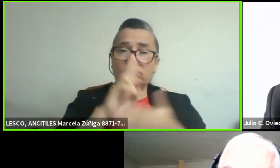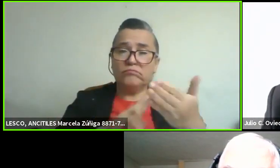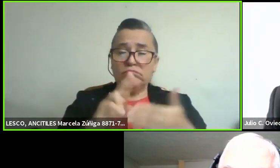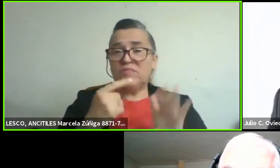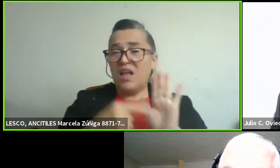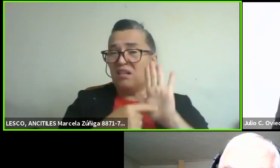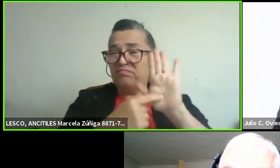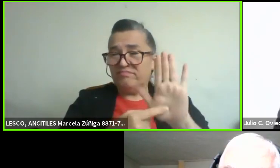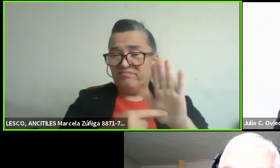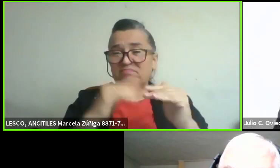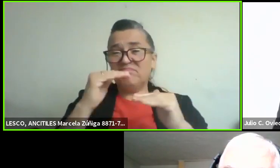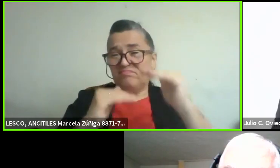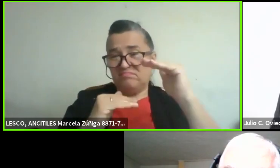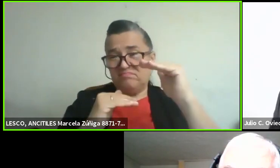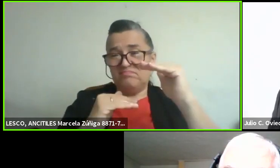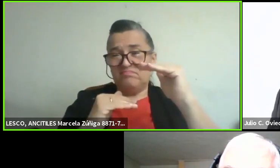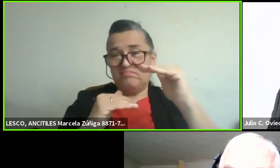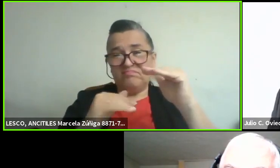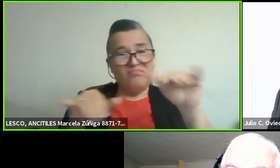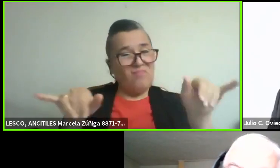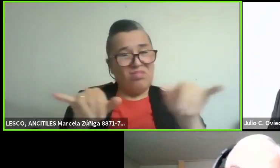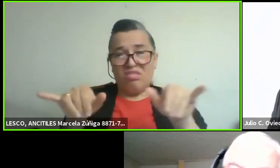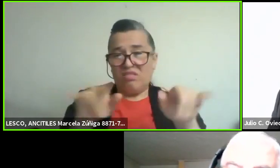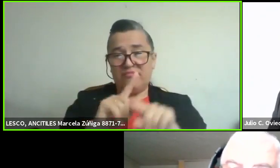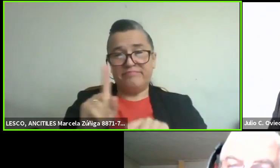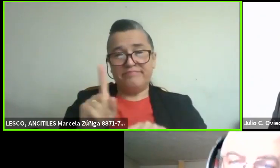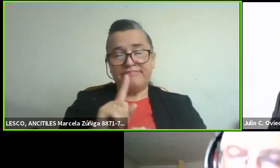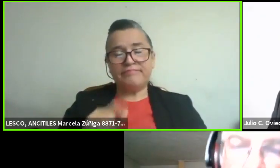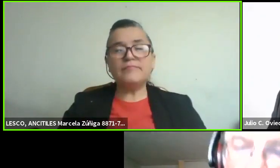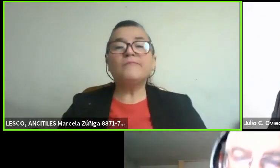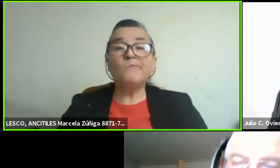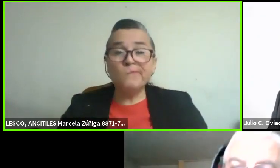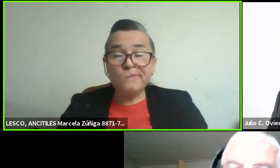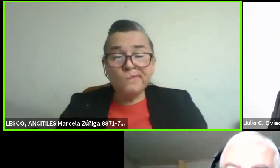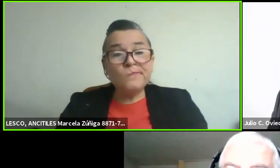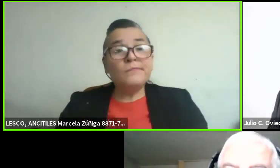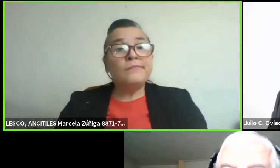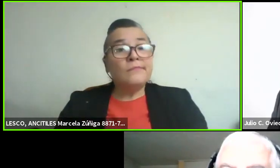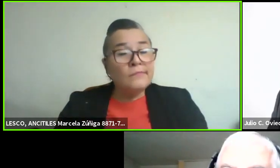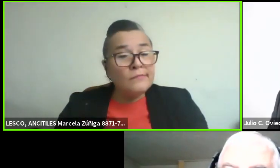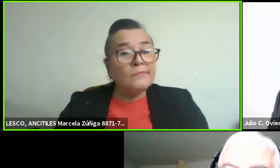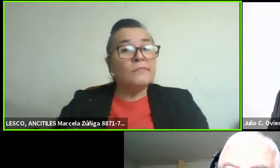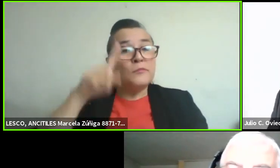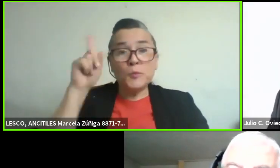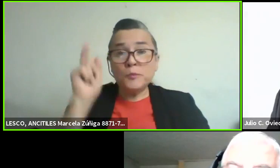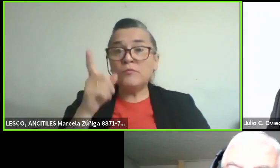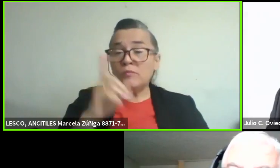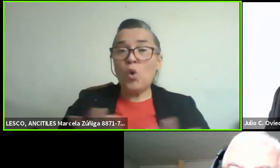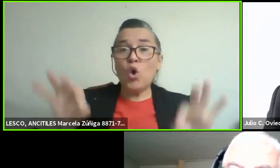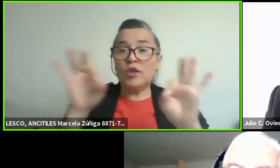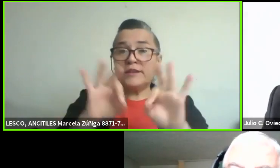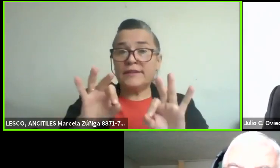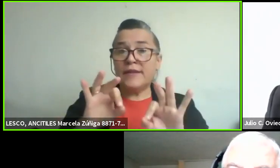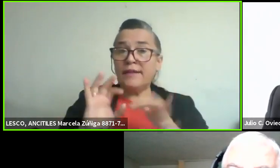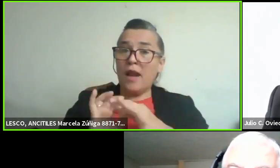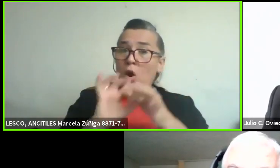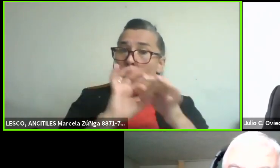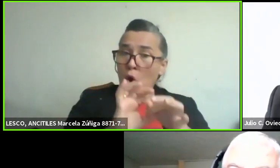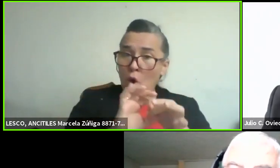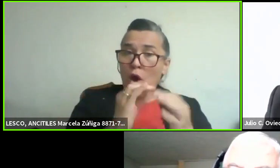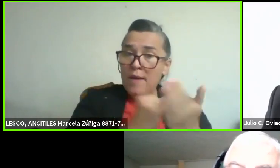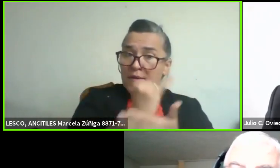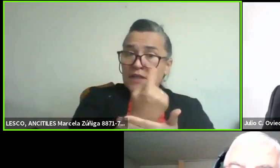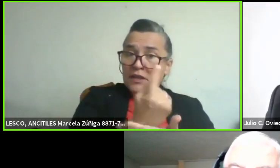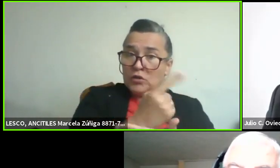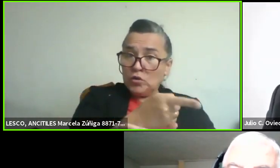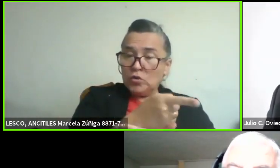nuestra desigualdad en todo sentido bueno es una pregunta muy importante verdad y atañe no sólo a la investigación universitaria también